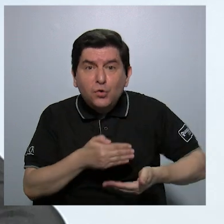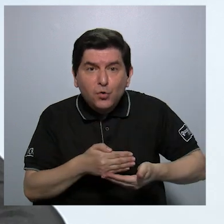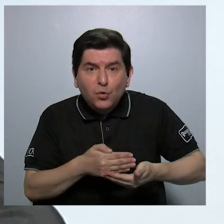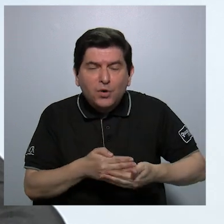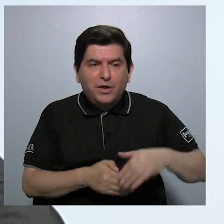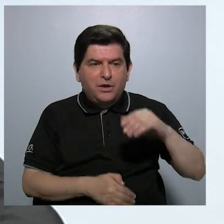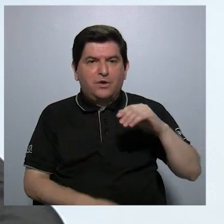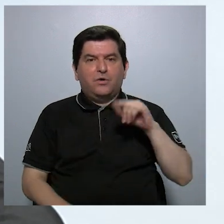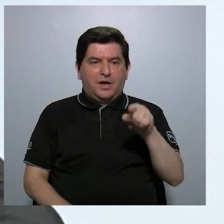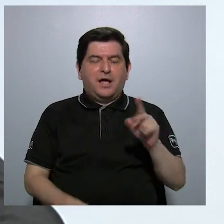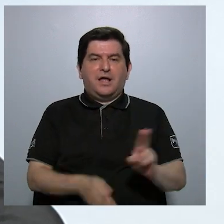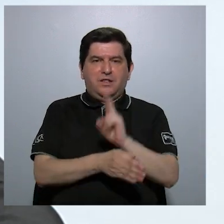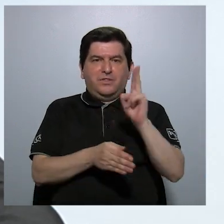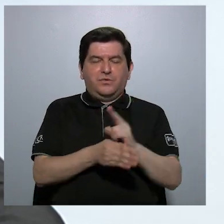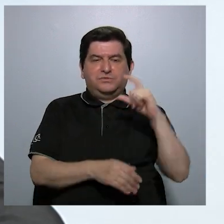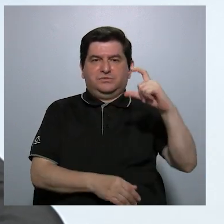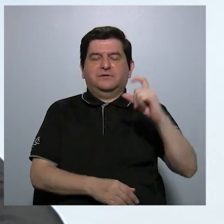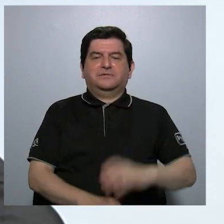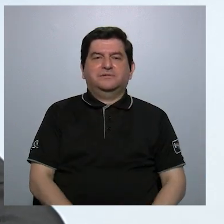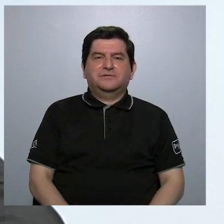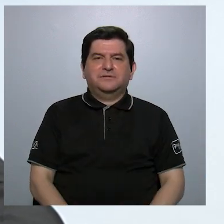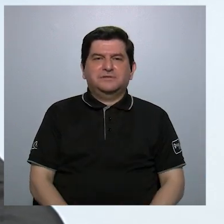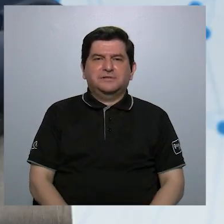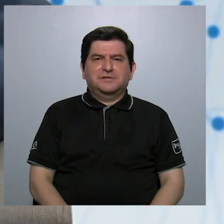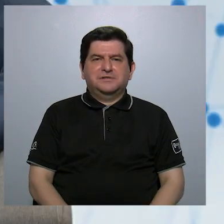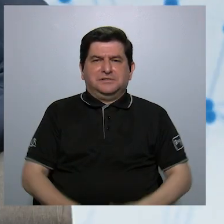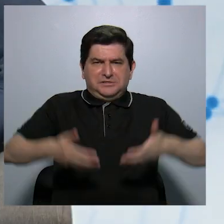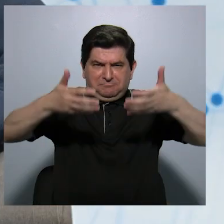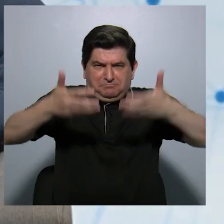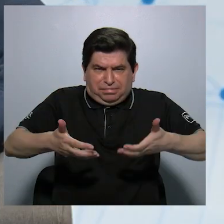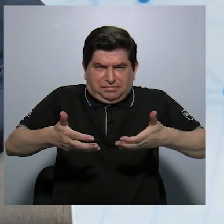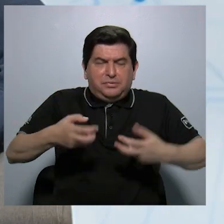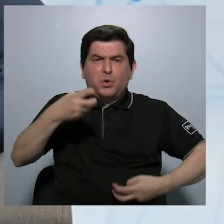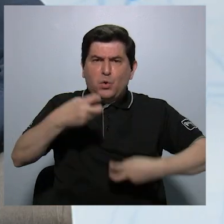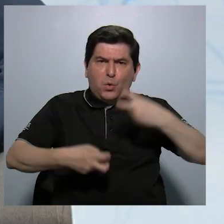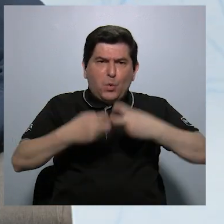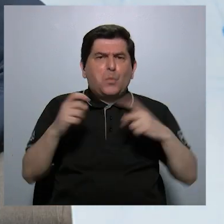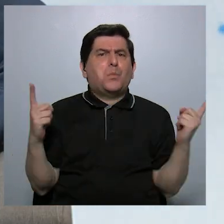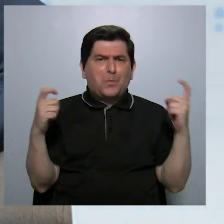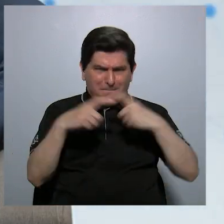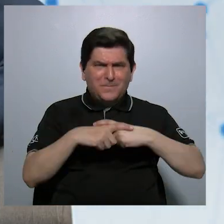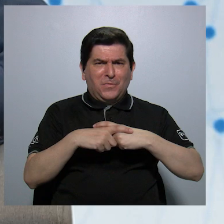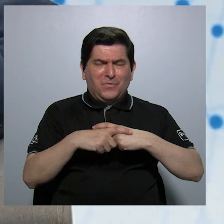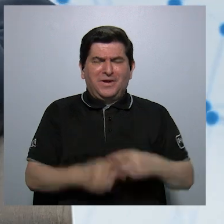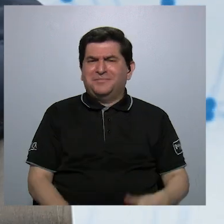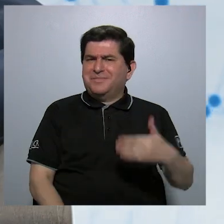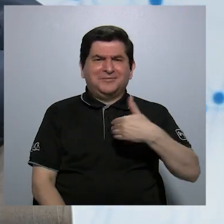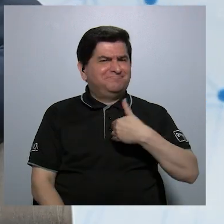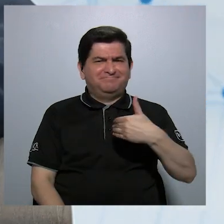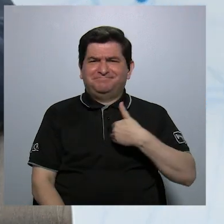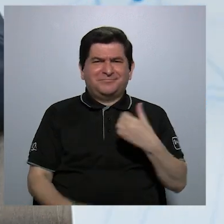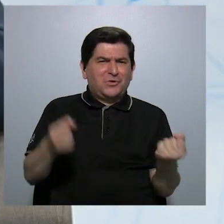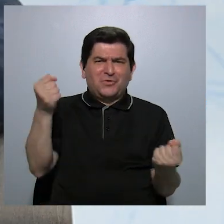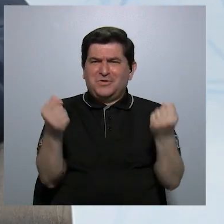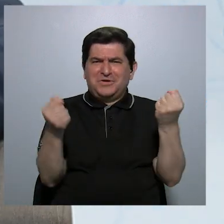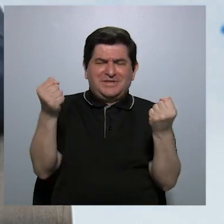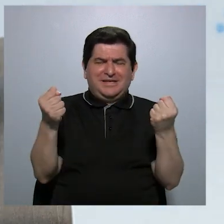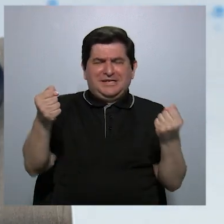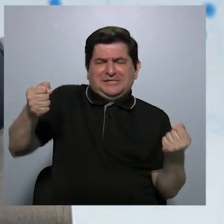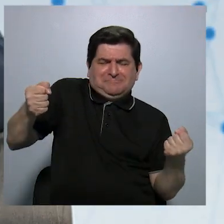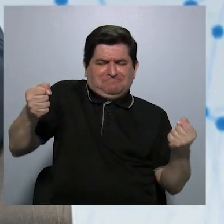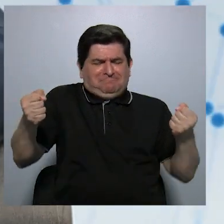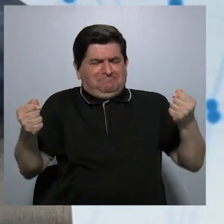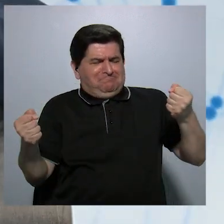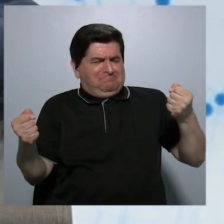baterías después de la vida útil. Carga pesada, ahí tenemos un problema complejo, porque todavía no tenemos nosotros